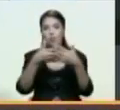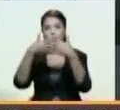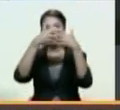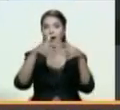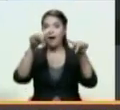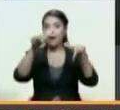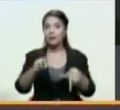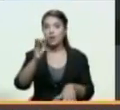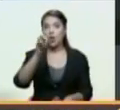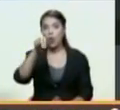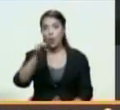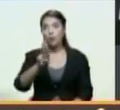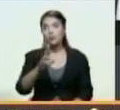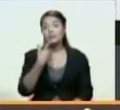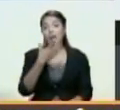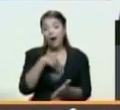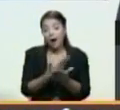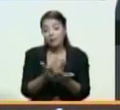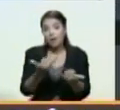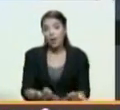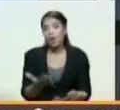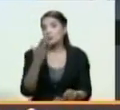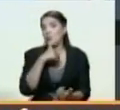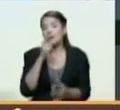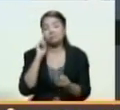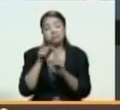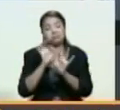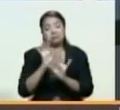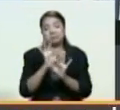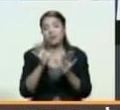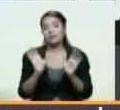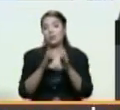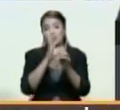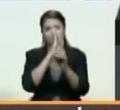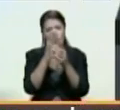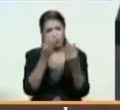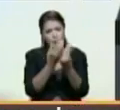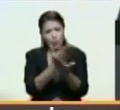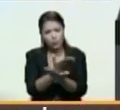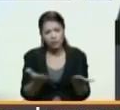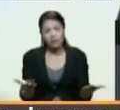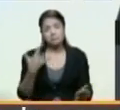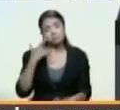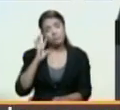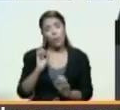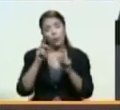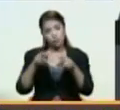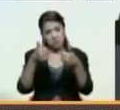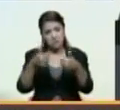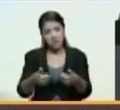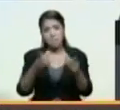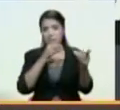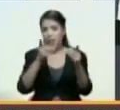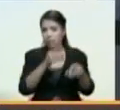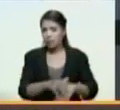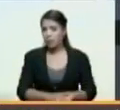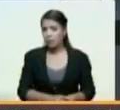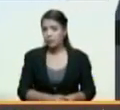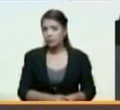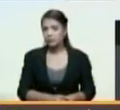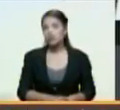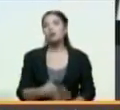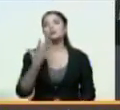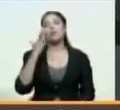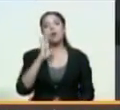en la ONU aseguraba que por el momento no ha recibido ninguna intención de reunirse con ustedes. ¿No sería esta una buena oportunidad para buscar ese diálogo? Mire, y esa creo diplomacia que el